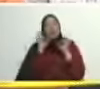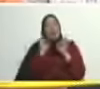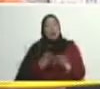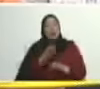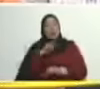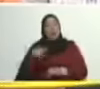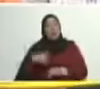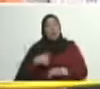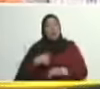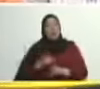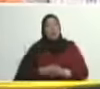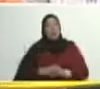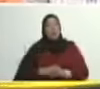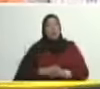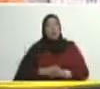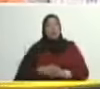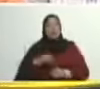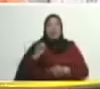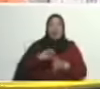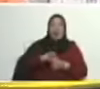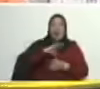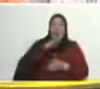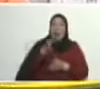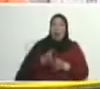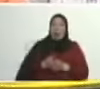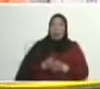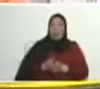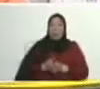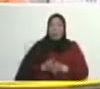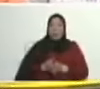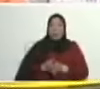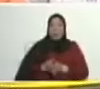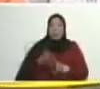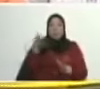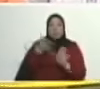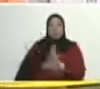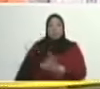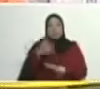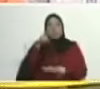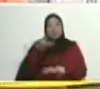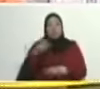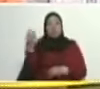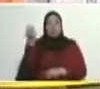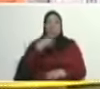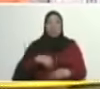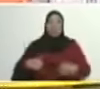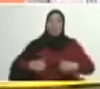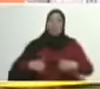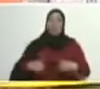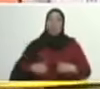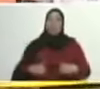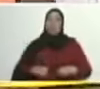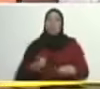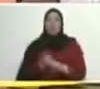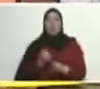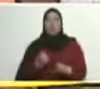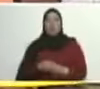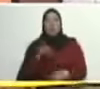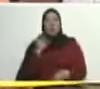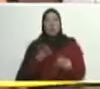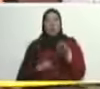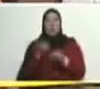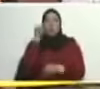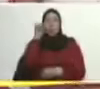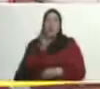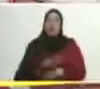ser parte del ALBA como un miembro pleno y por eso, señor presidente, le deseo el mayor éxito en las elecciones, así como le deseo todo lo mejor al